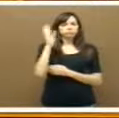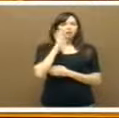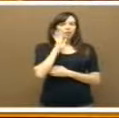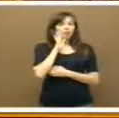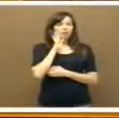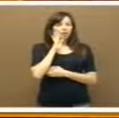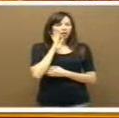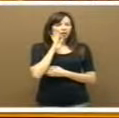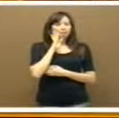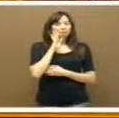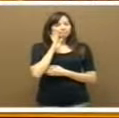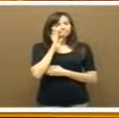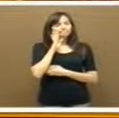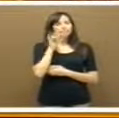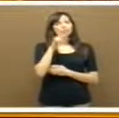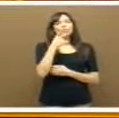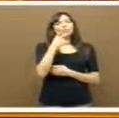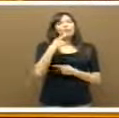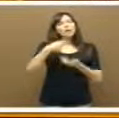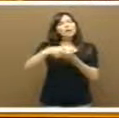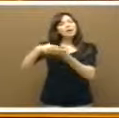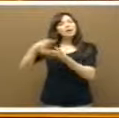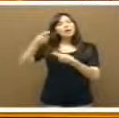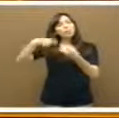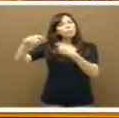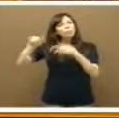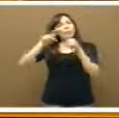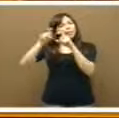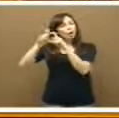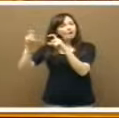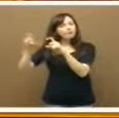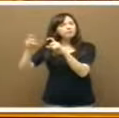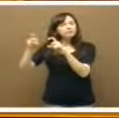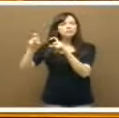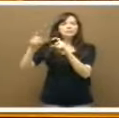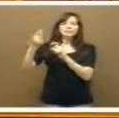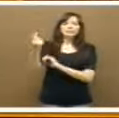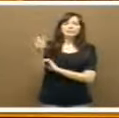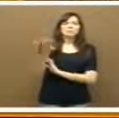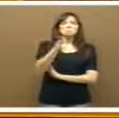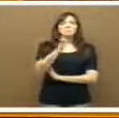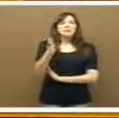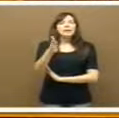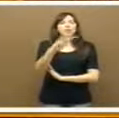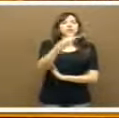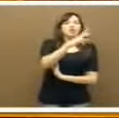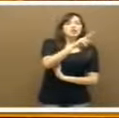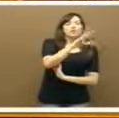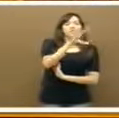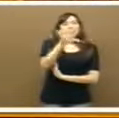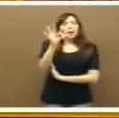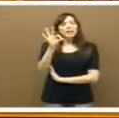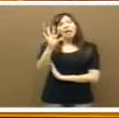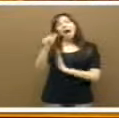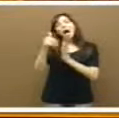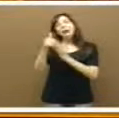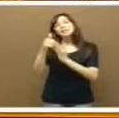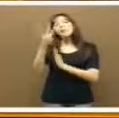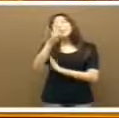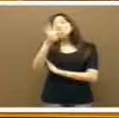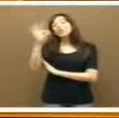que nuestra deuda con proveedores pasase de valores comprendidos entre 250 a 400